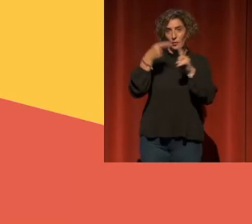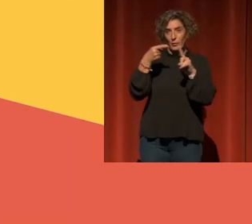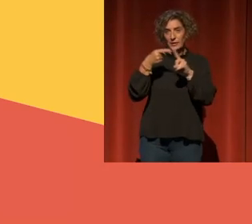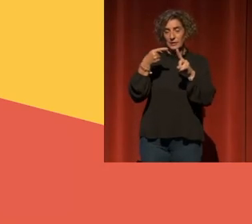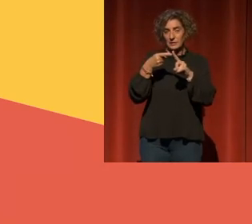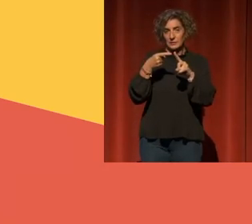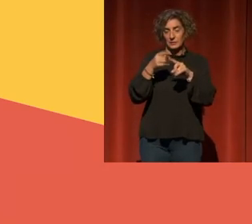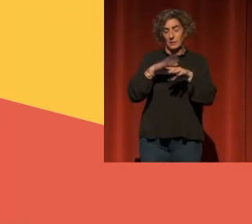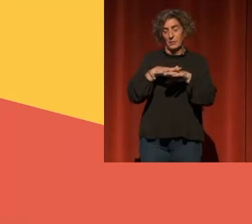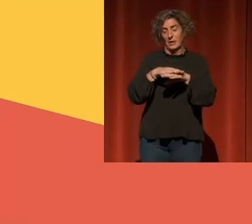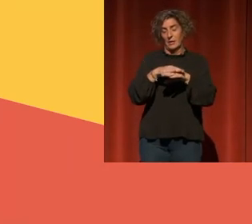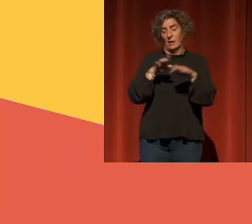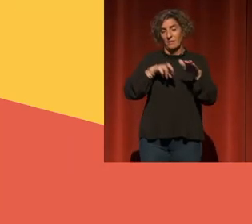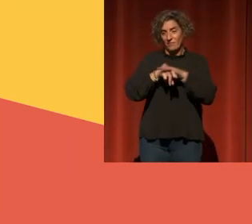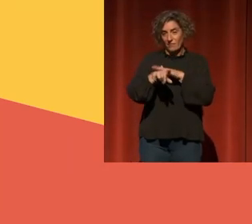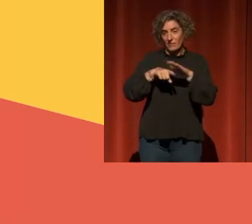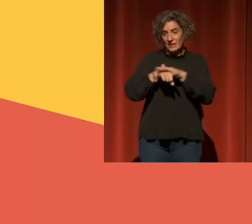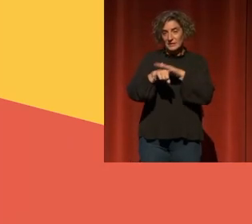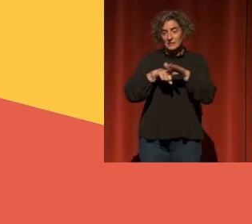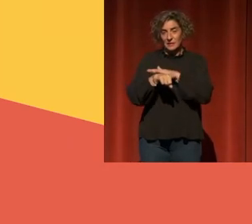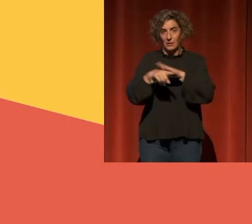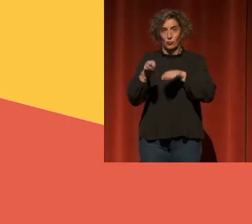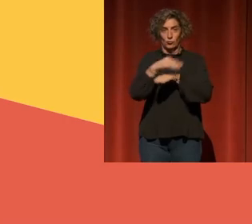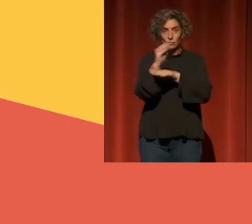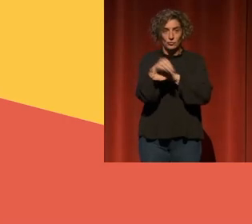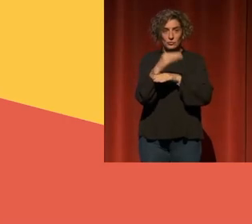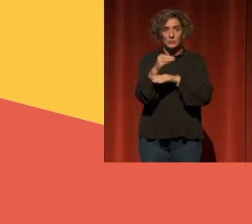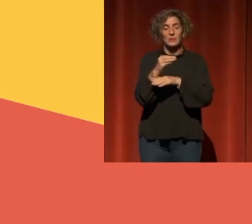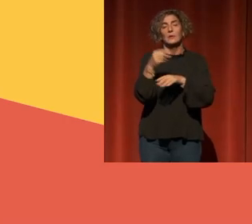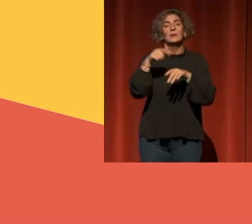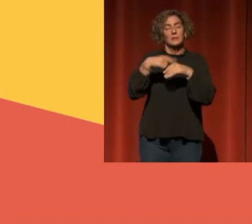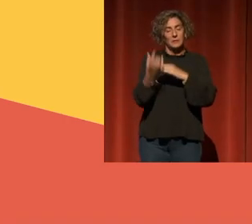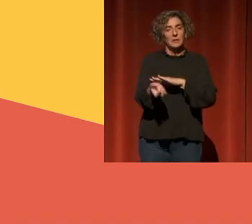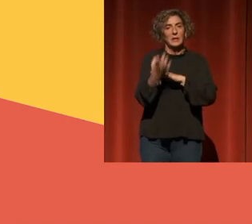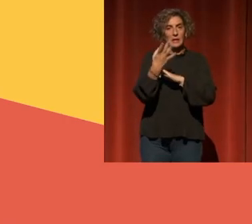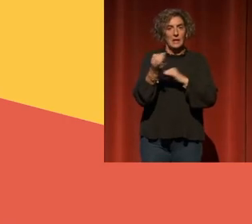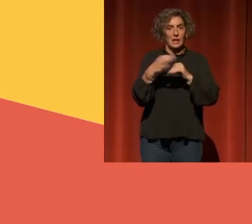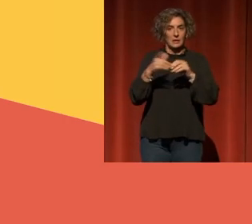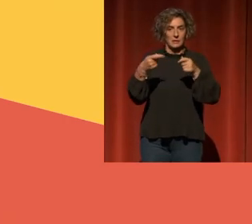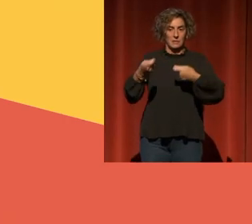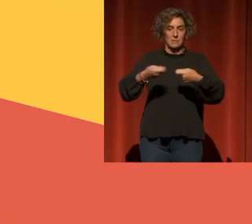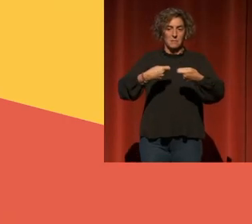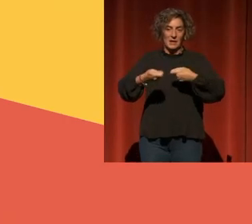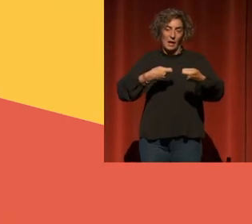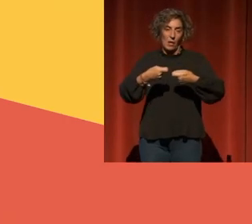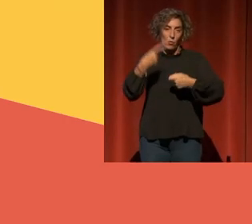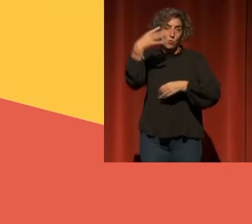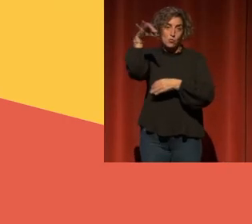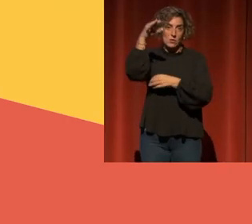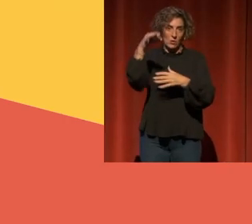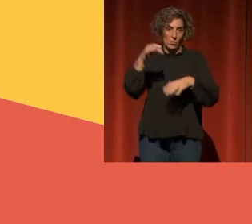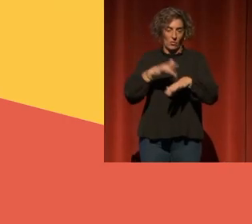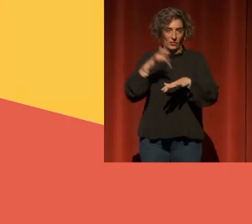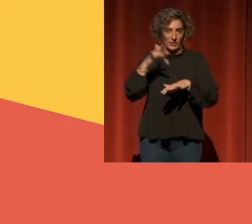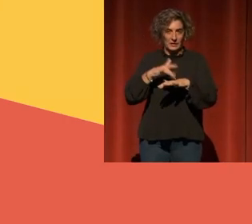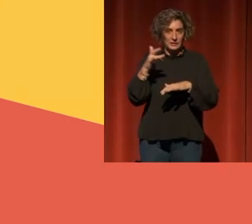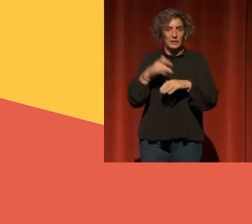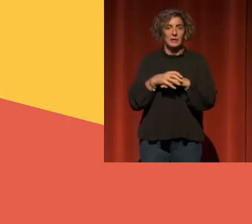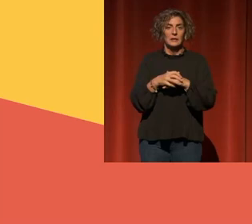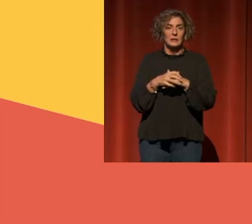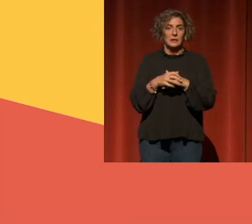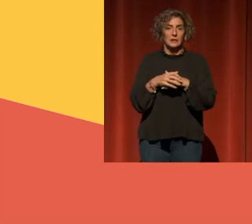sostenible va a tener como objetivos la consecución del mercado único digital reforzar la investigación de